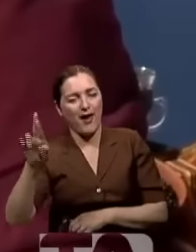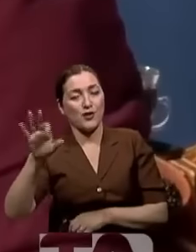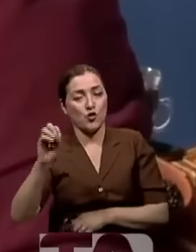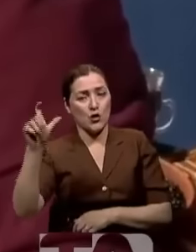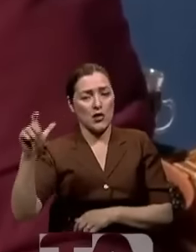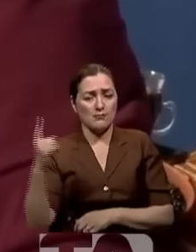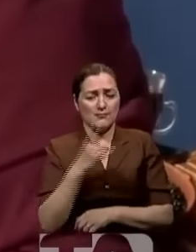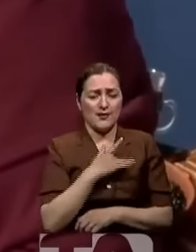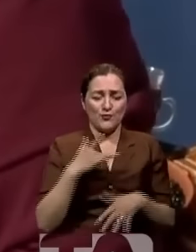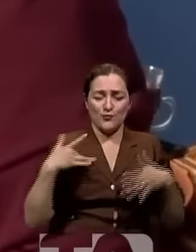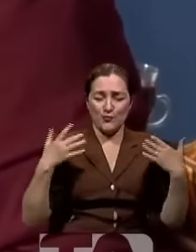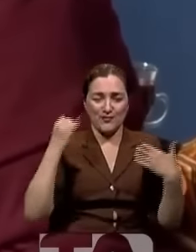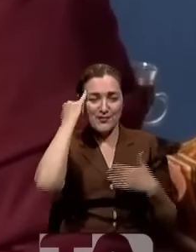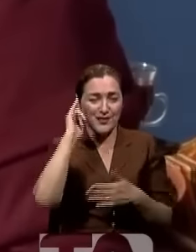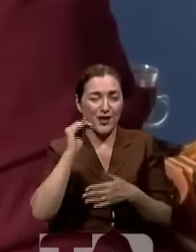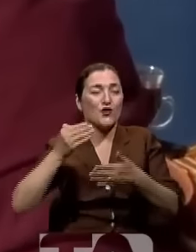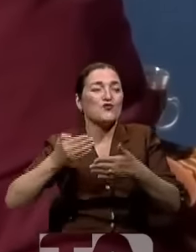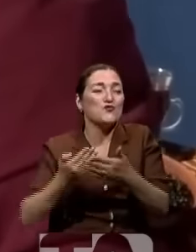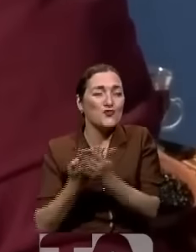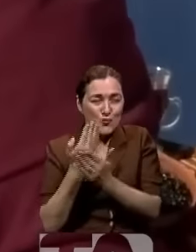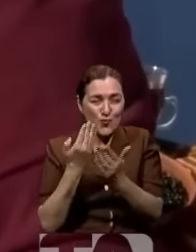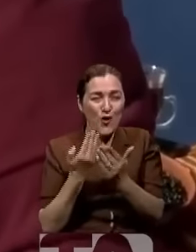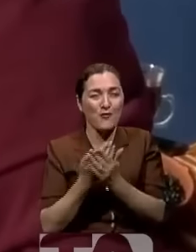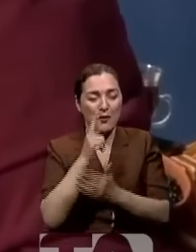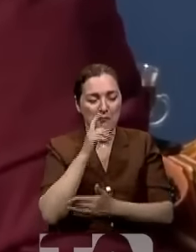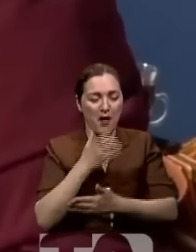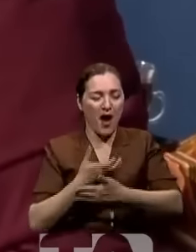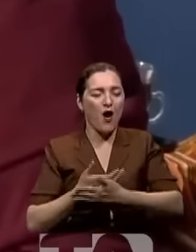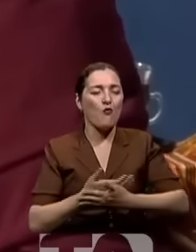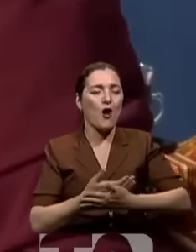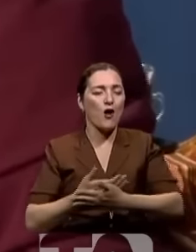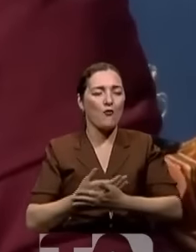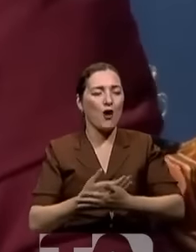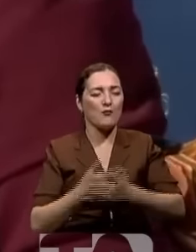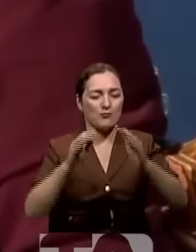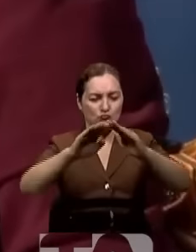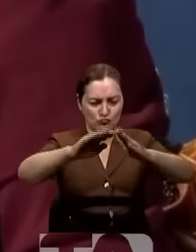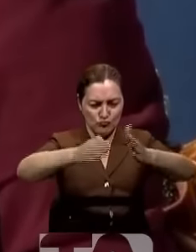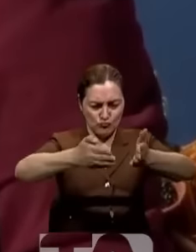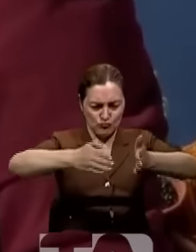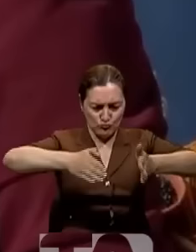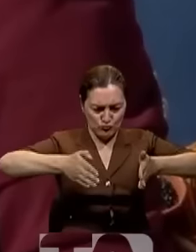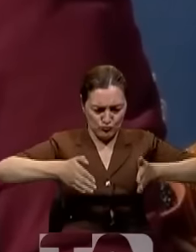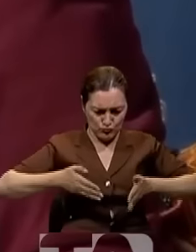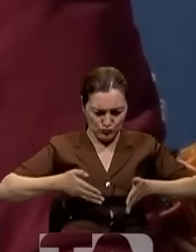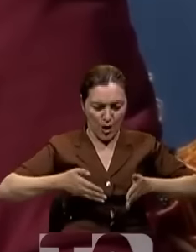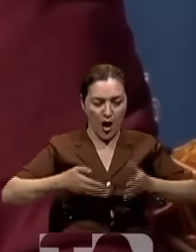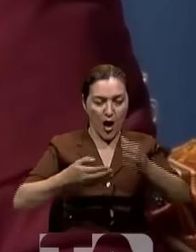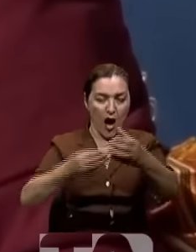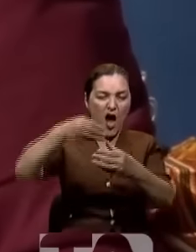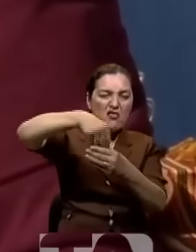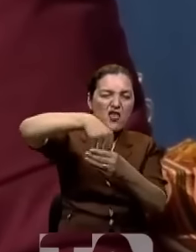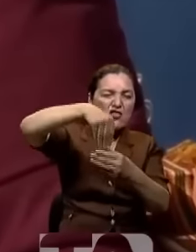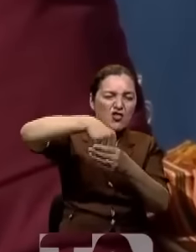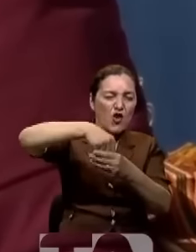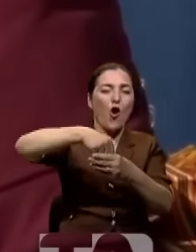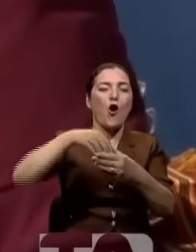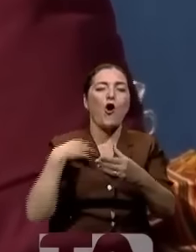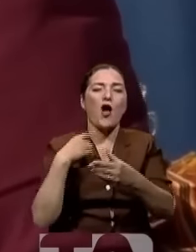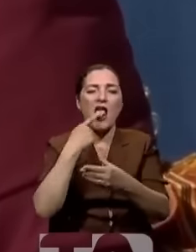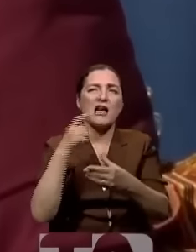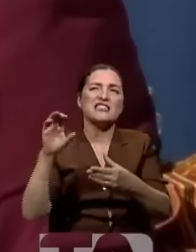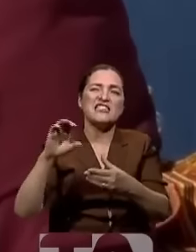clientes. Esta innovación, este equilibrio que hemos buscado entre una guagua que tenga un relleno de higos con queso, que tenga algo de sal, para que